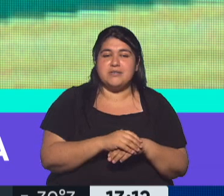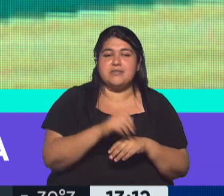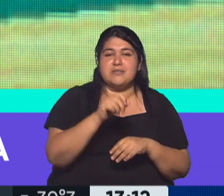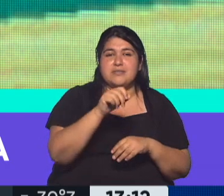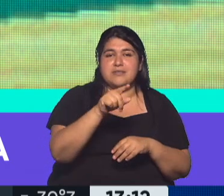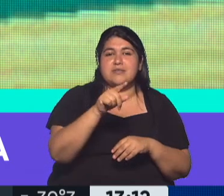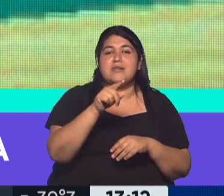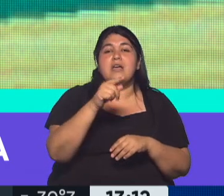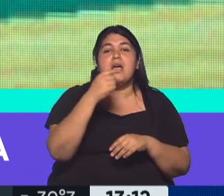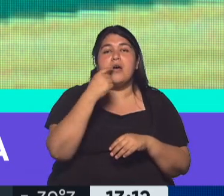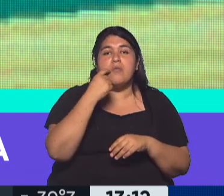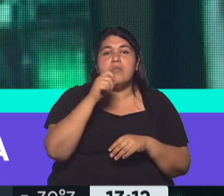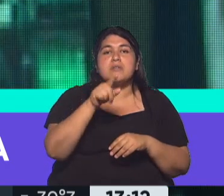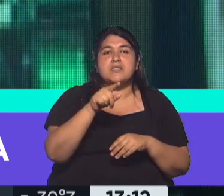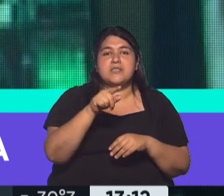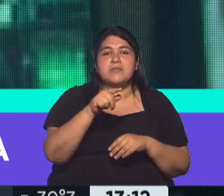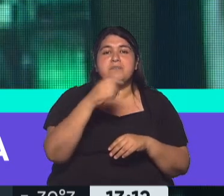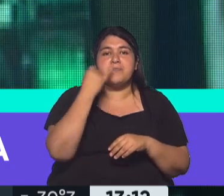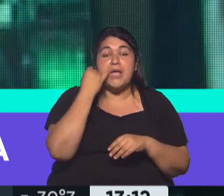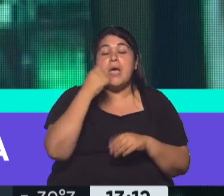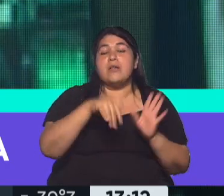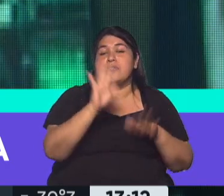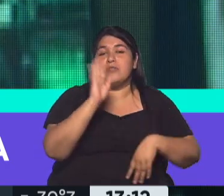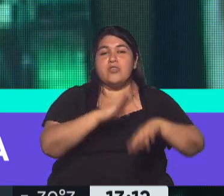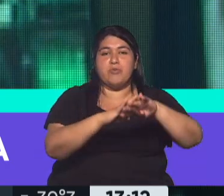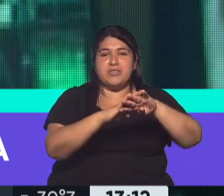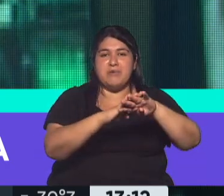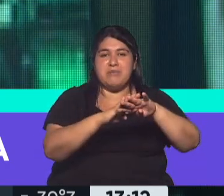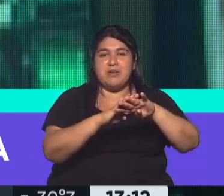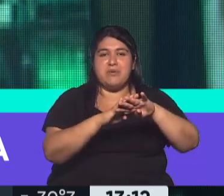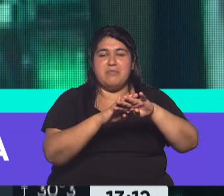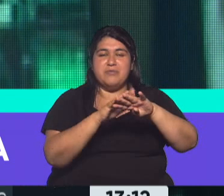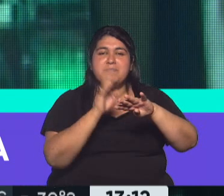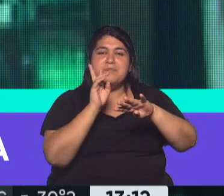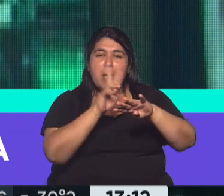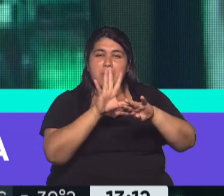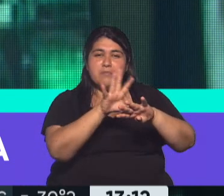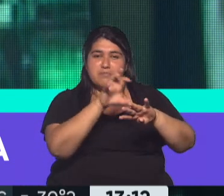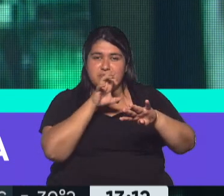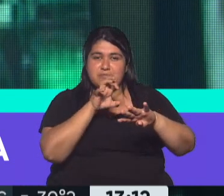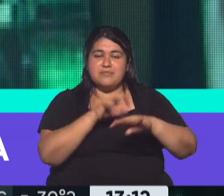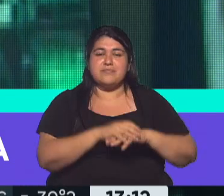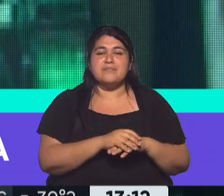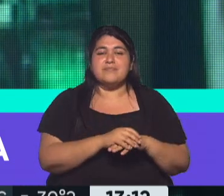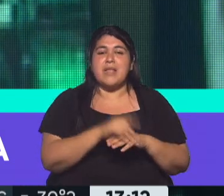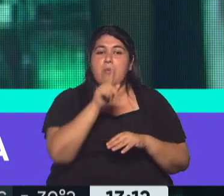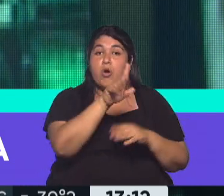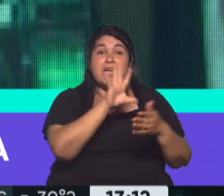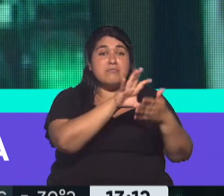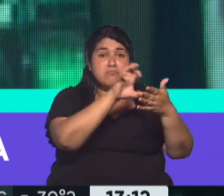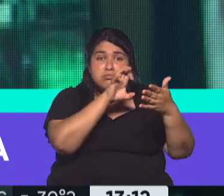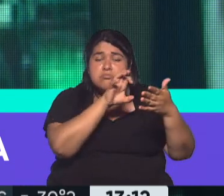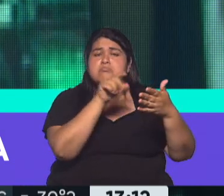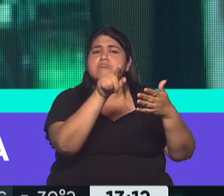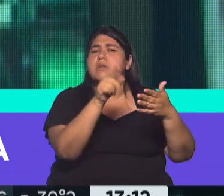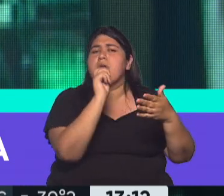hacemos? ¿Para qué sirve este código QR? Este código QR directamente con el celular. Con la cámara de fotos. Exactamente, lo escaneamos y